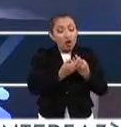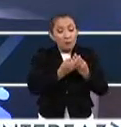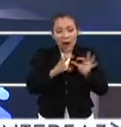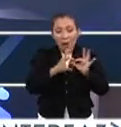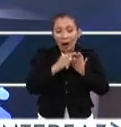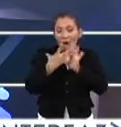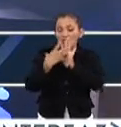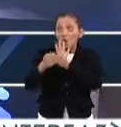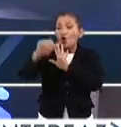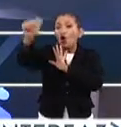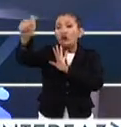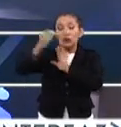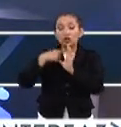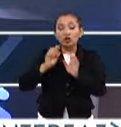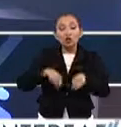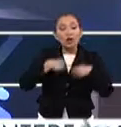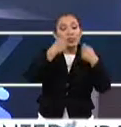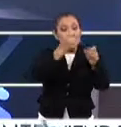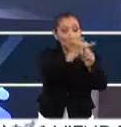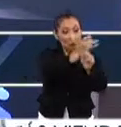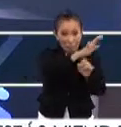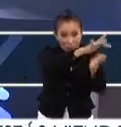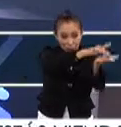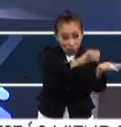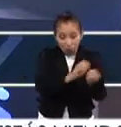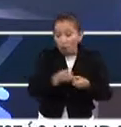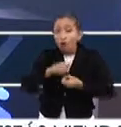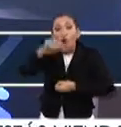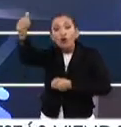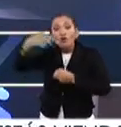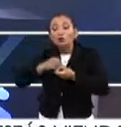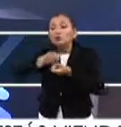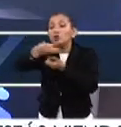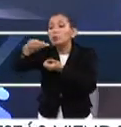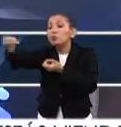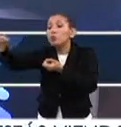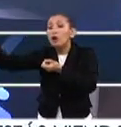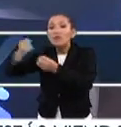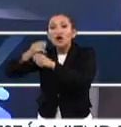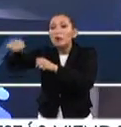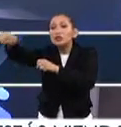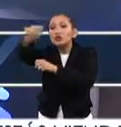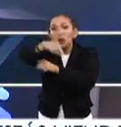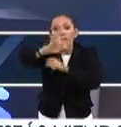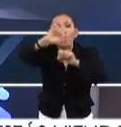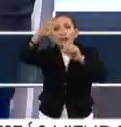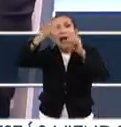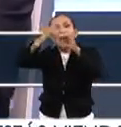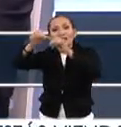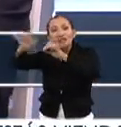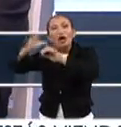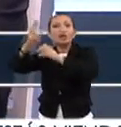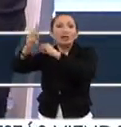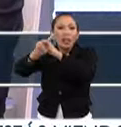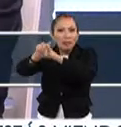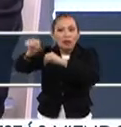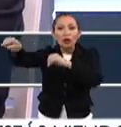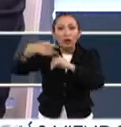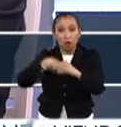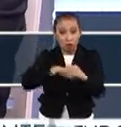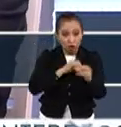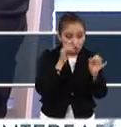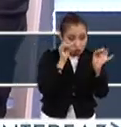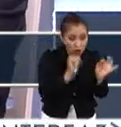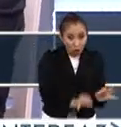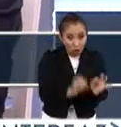medios. Nosotros le proveemos información a otros medios. Entonces, a quien primero tenemos que convencer de la calidad de